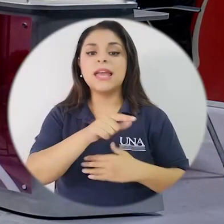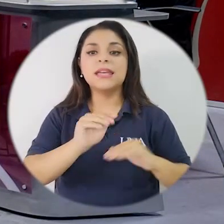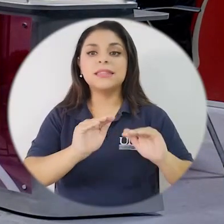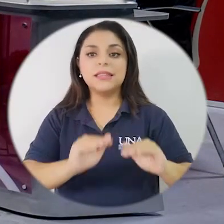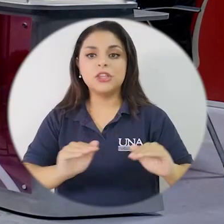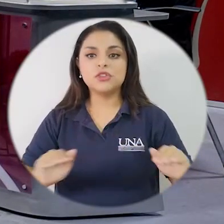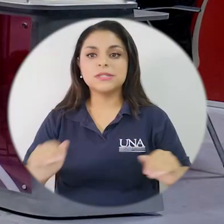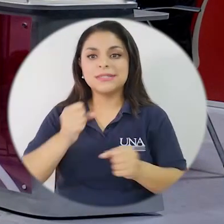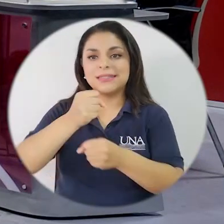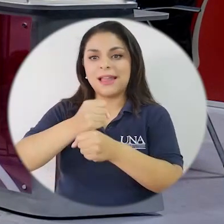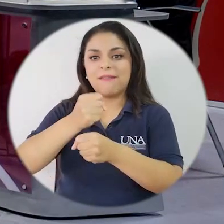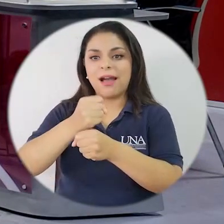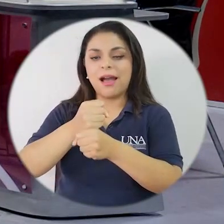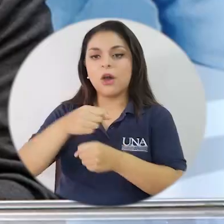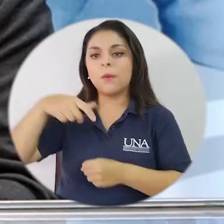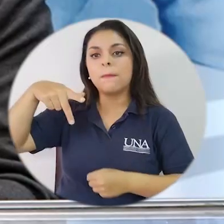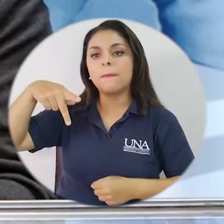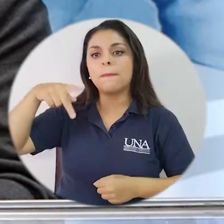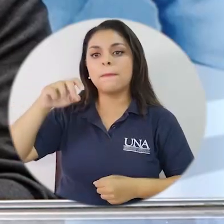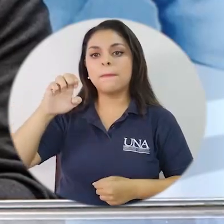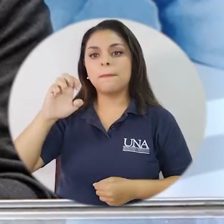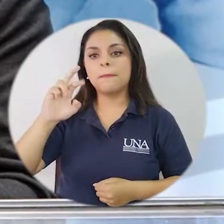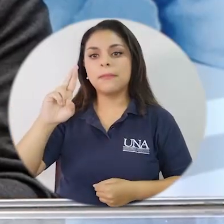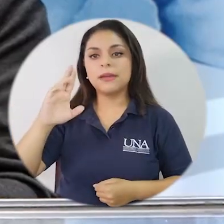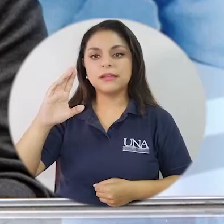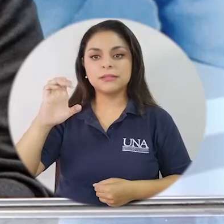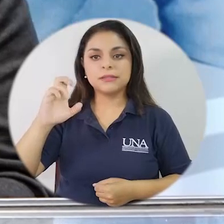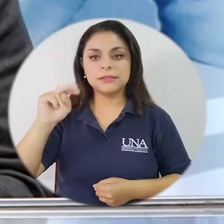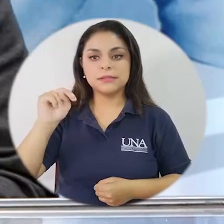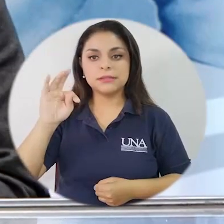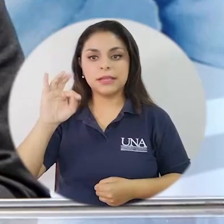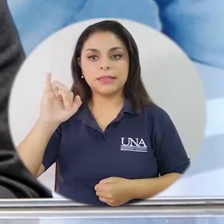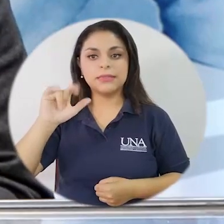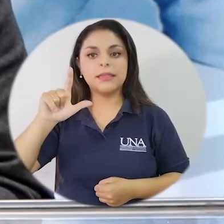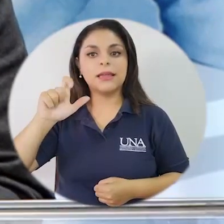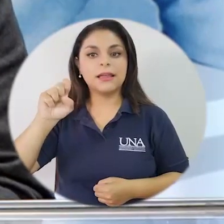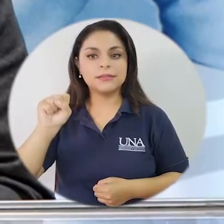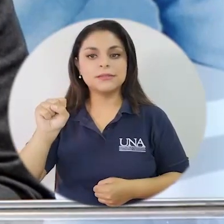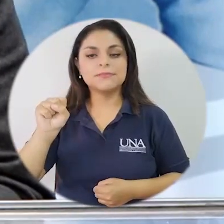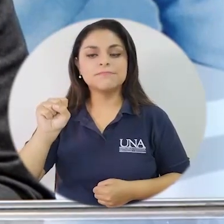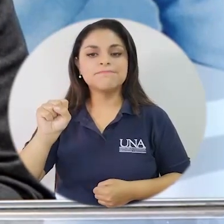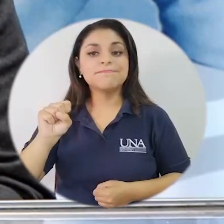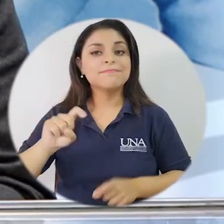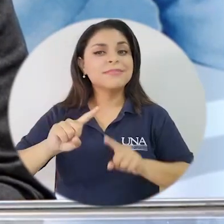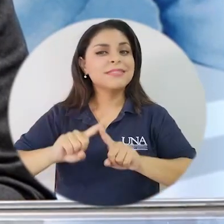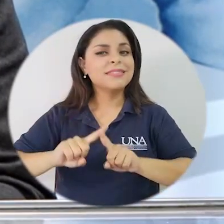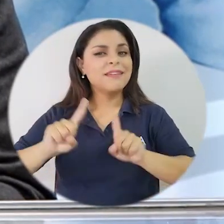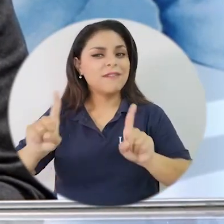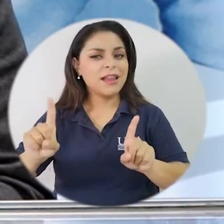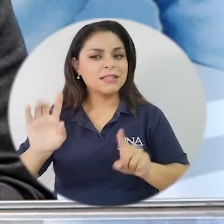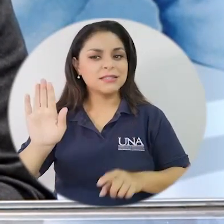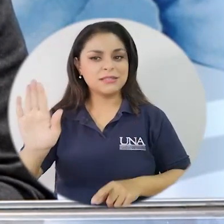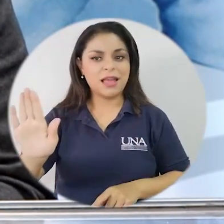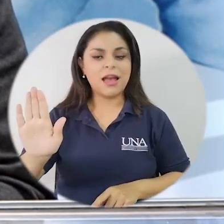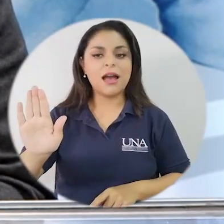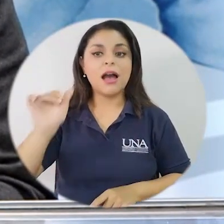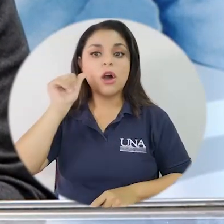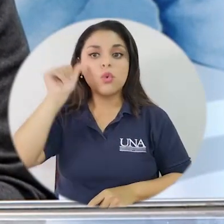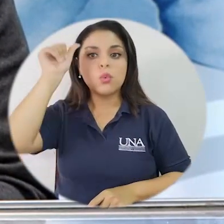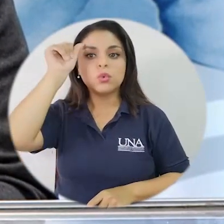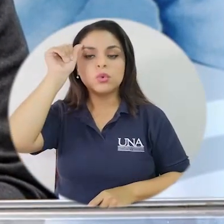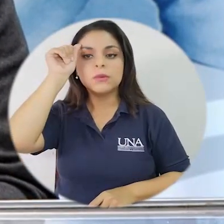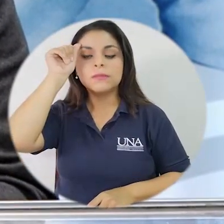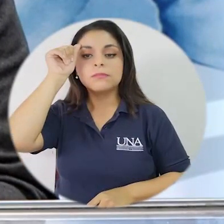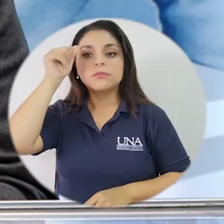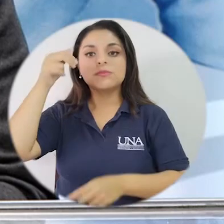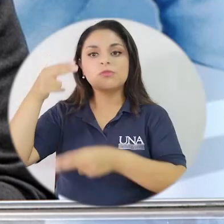percentiles, a diferencia de cuando una persona es adulta, que se calcula el índice de masa corporal,